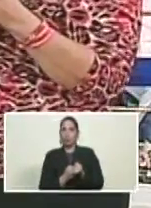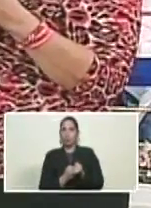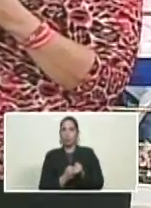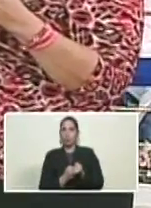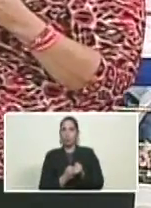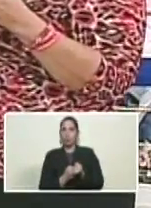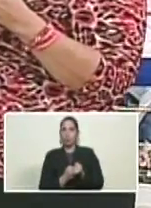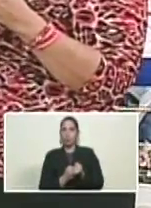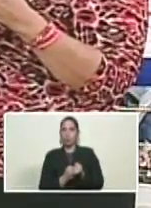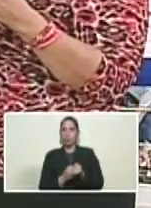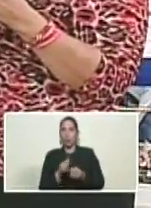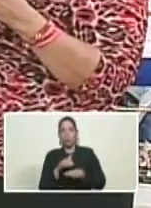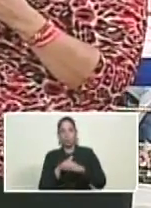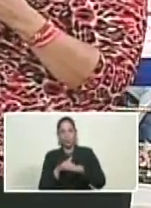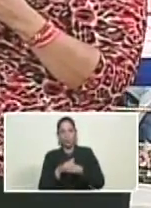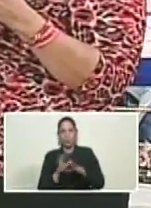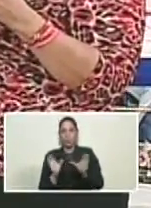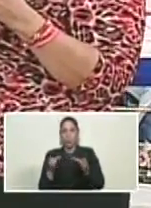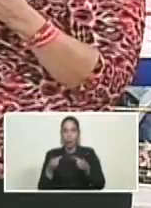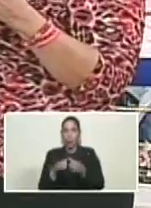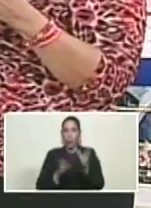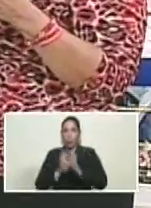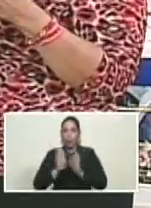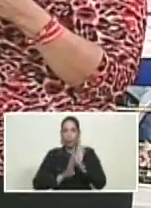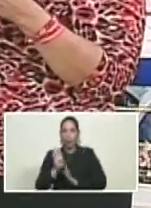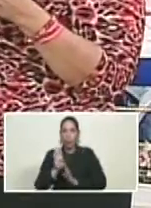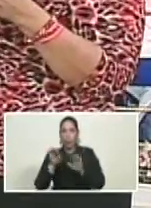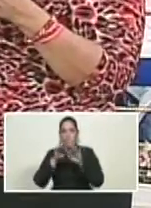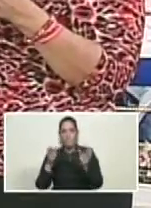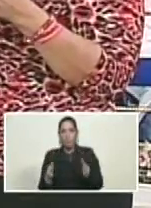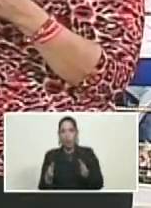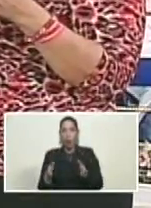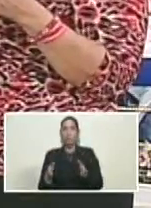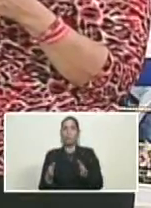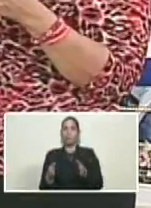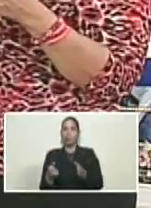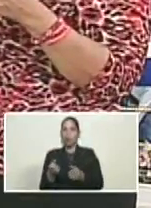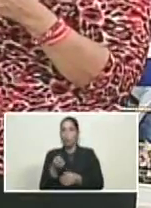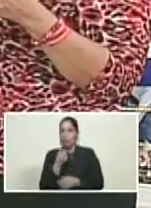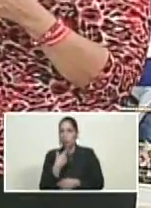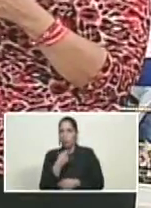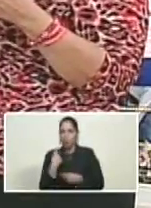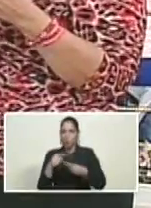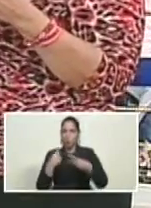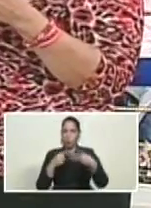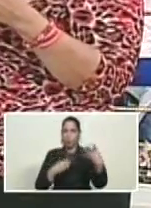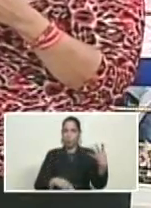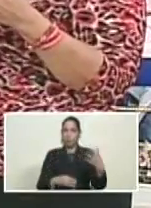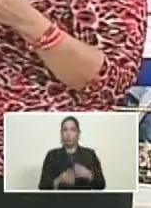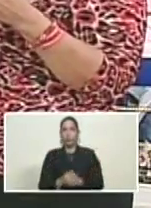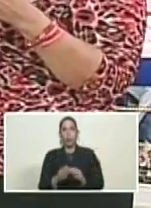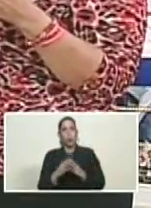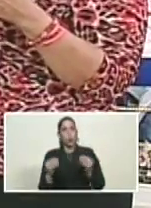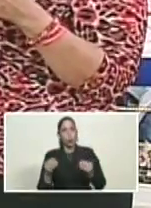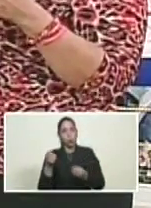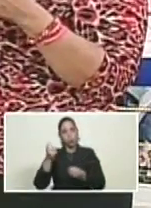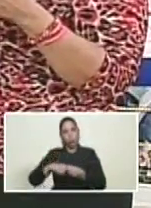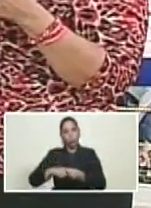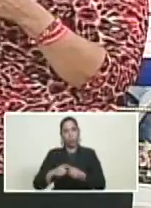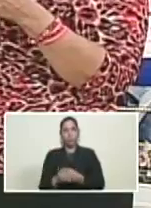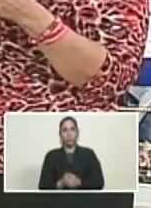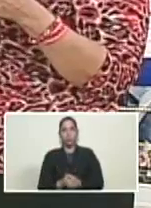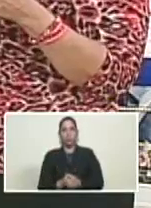conformar y desarrollar la mesa de suministro, la cual debe estar integrada por todos los entes involucrados en el sector salud a fin